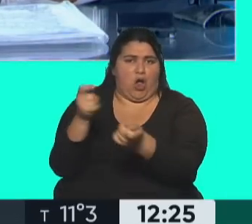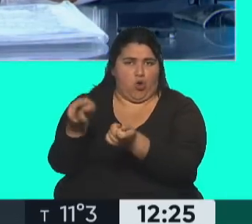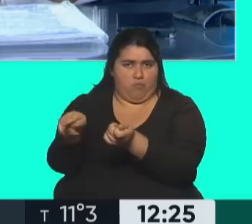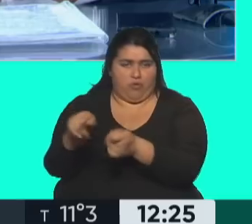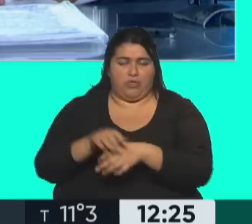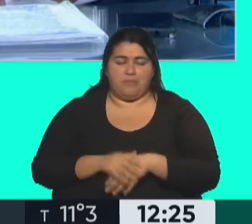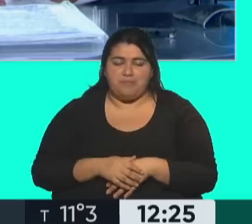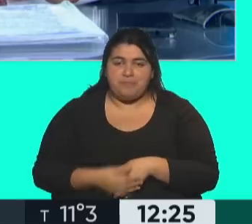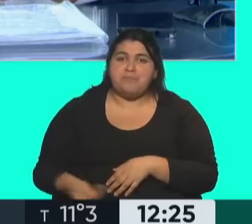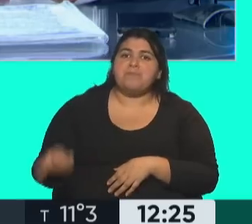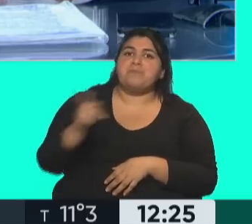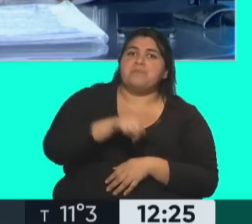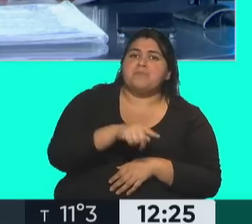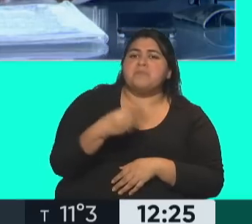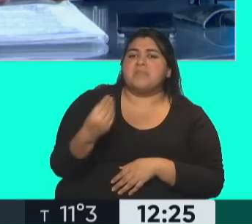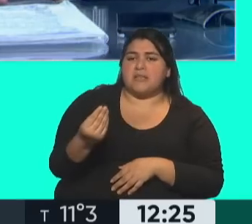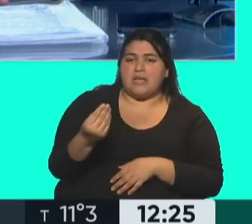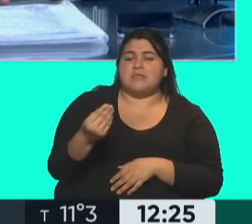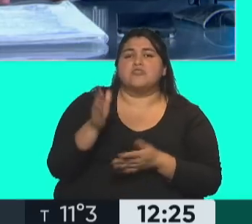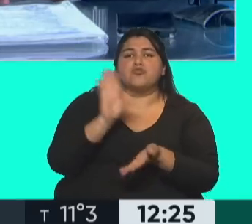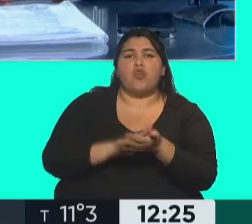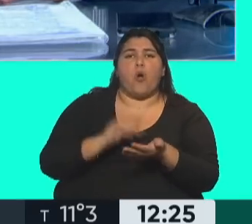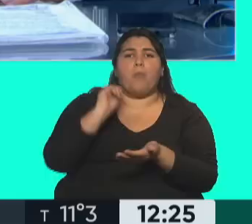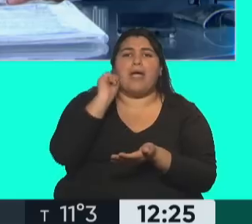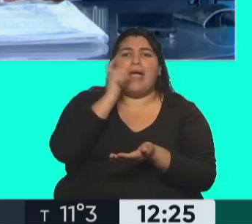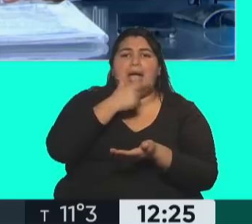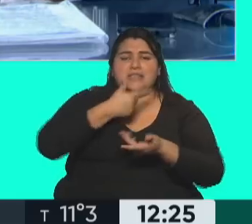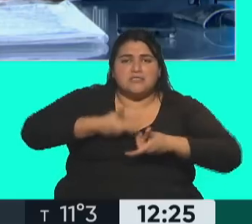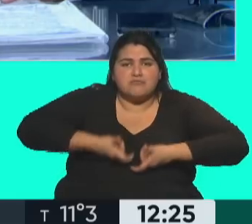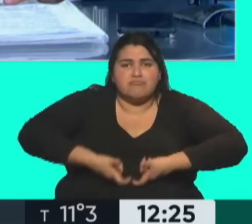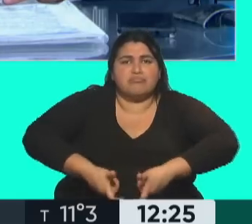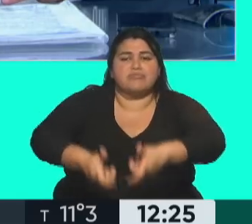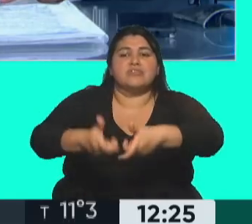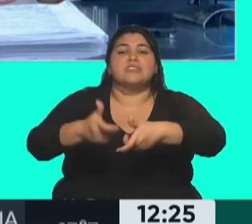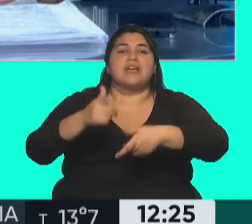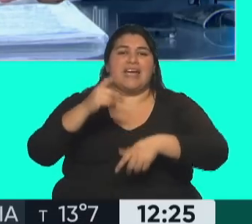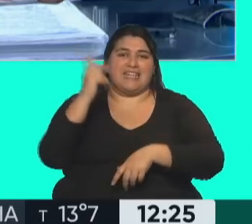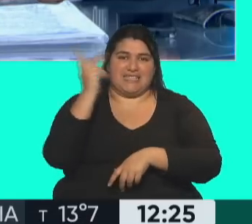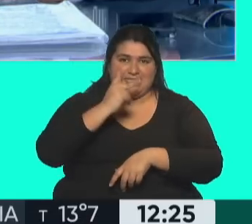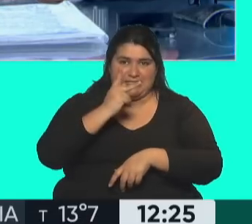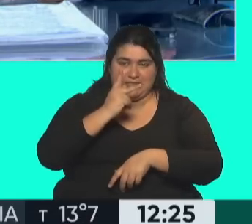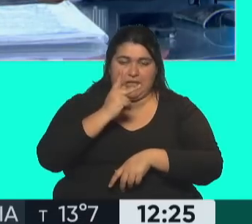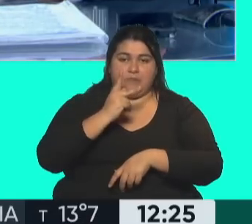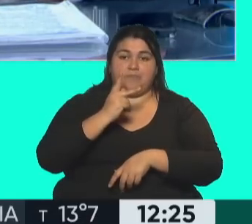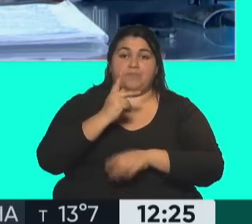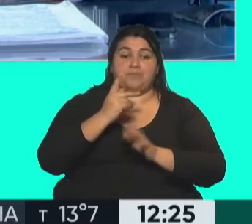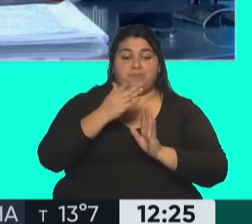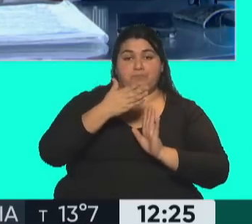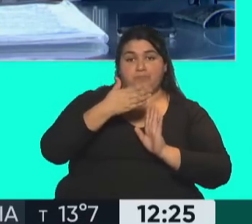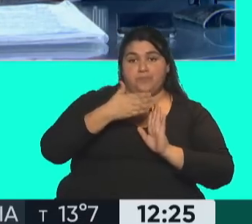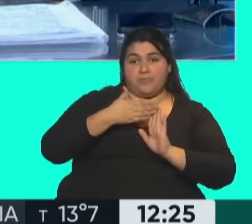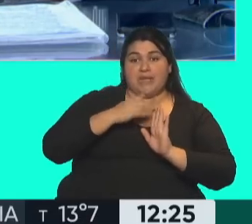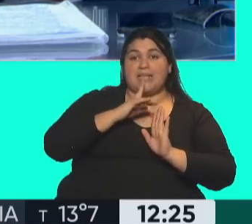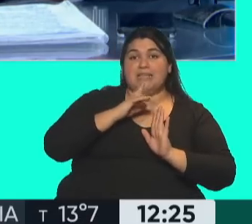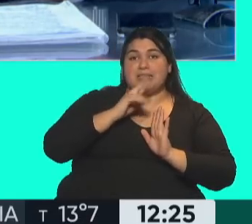el otro punto fundamental es el tema del gasoducto néstor kirchner recordemos el primer tramo el que viene desde tratar en